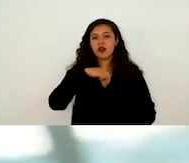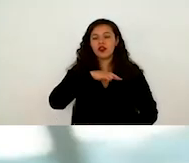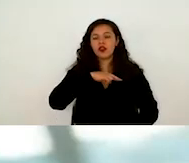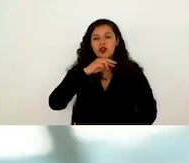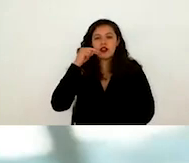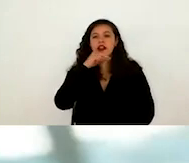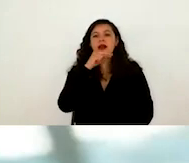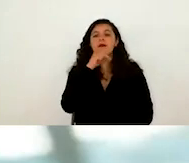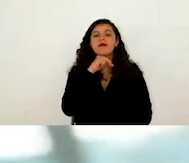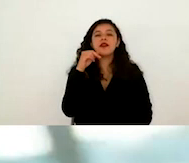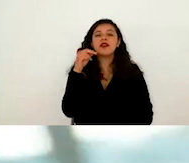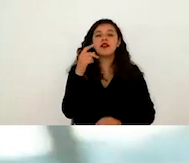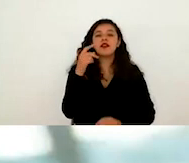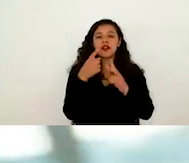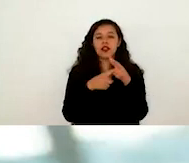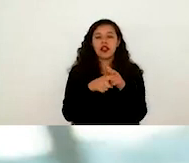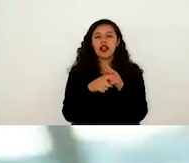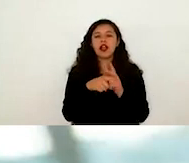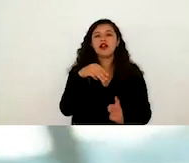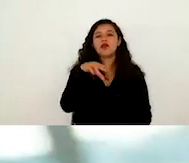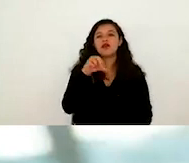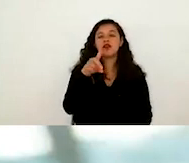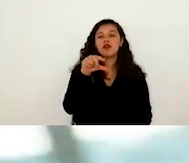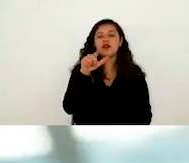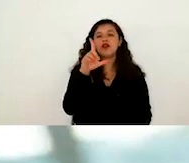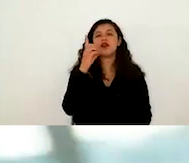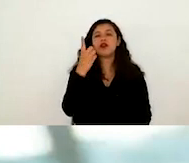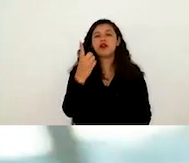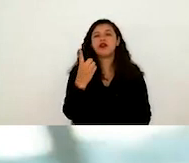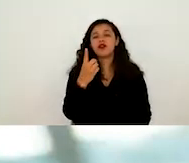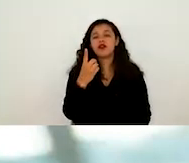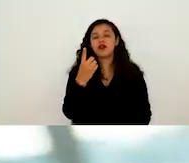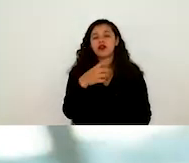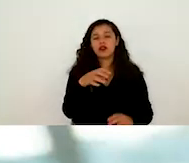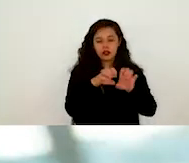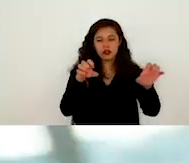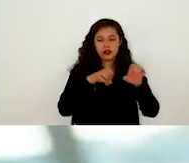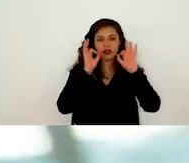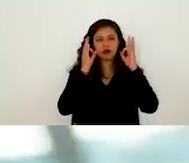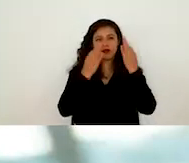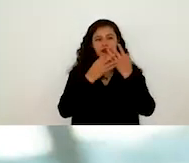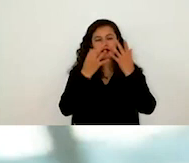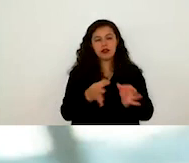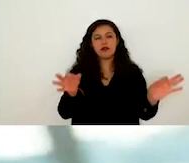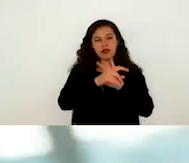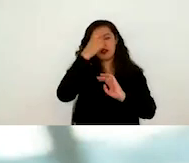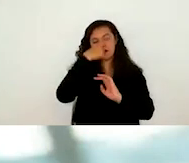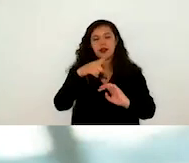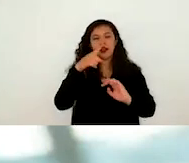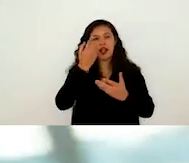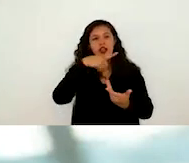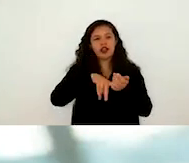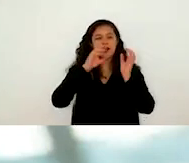directamente al tema el módulo 1 la comunicación de los equipos de trabajo una herramienta fundamental en las organizaciones